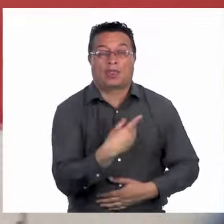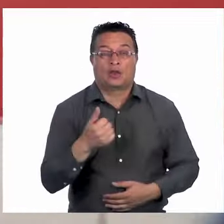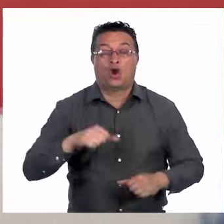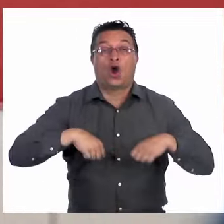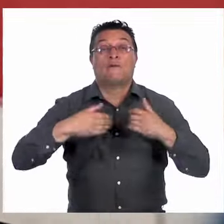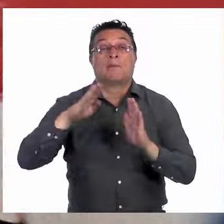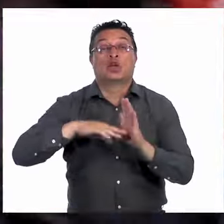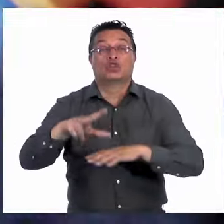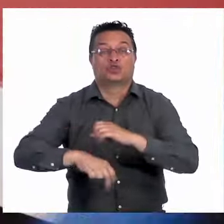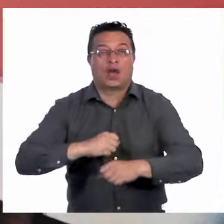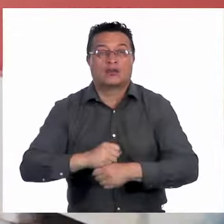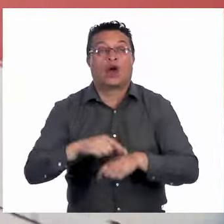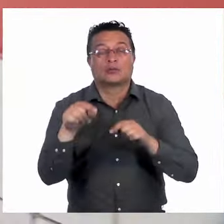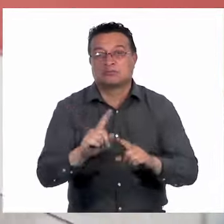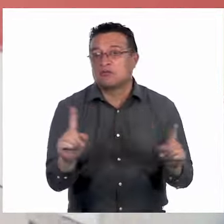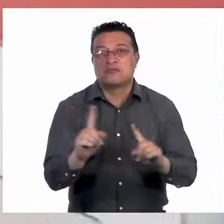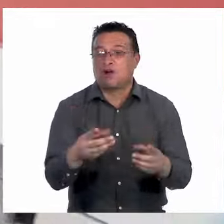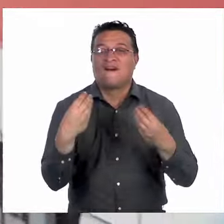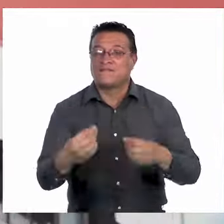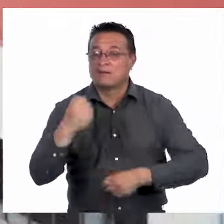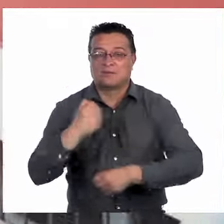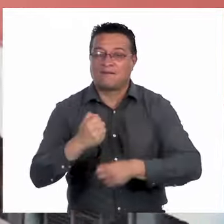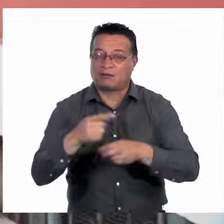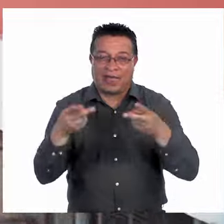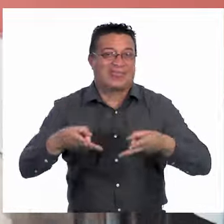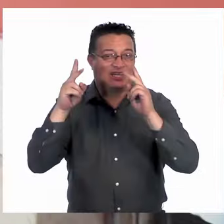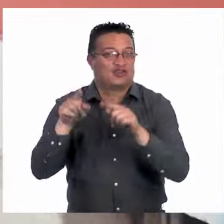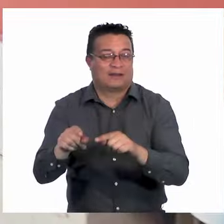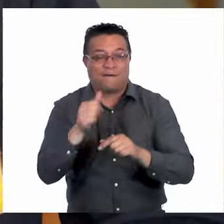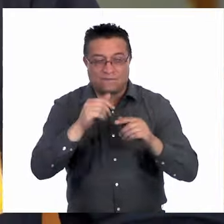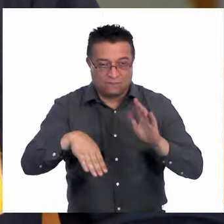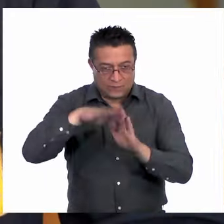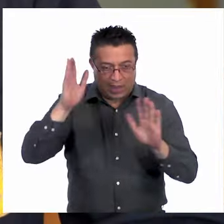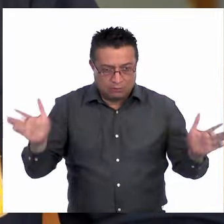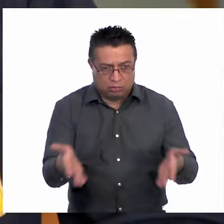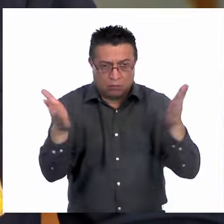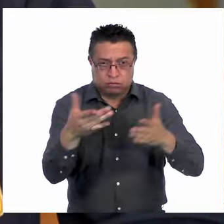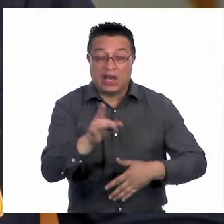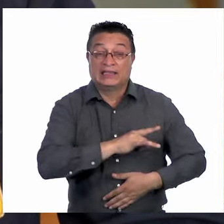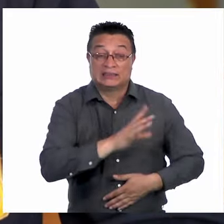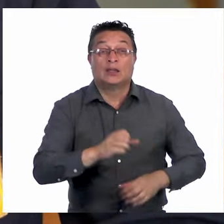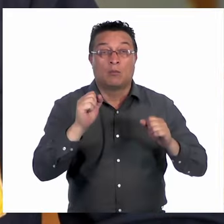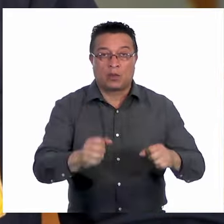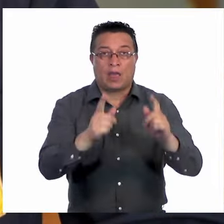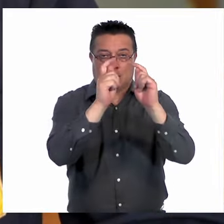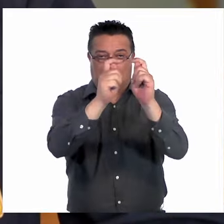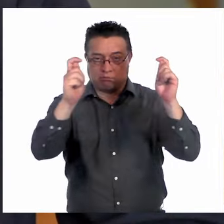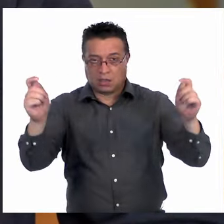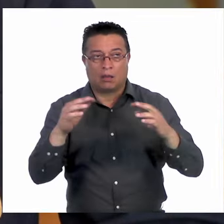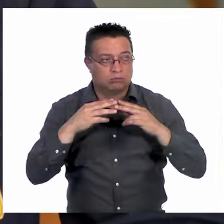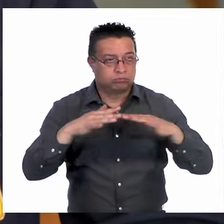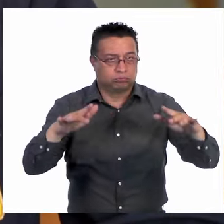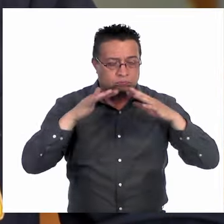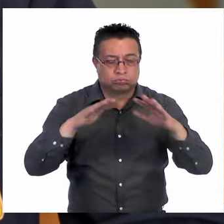o adolescentes. Entonces no se ha llevado bien a cabo ese derecho. Para promover mejor este derecho en Chile se podrían hacer